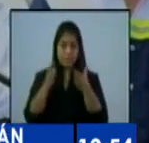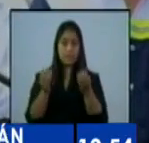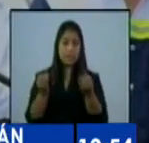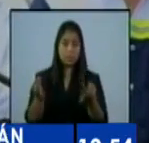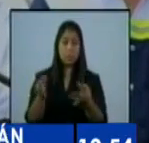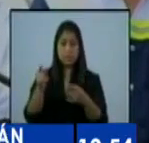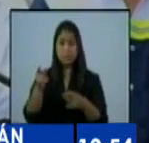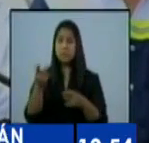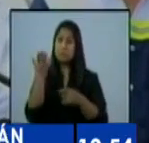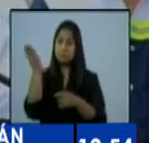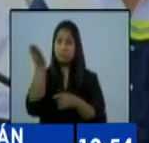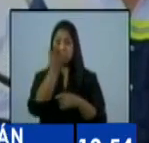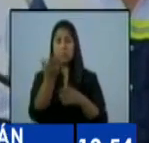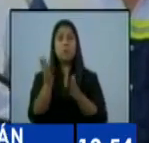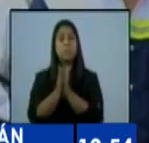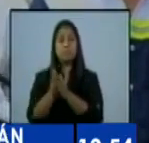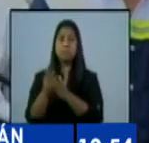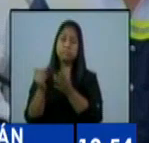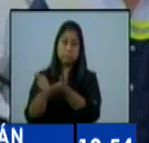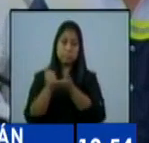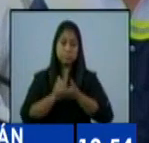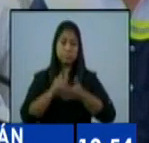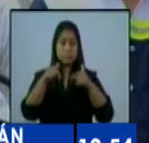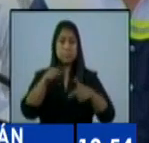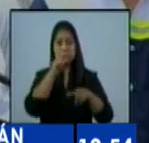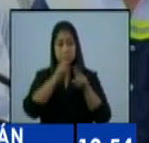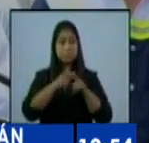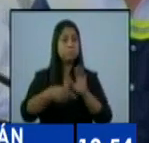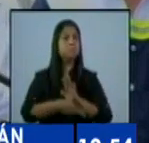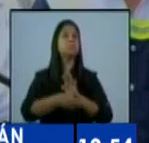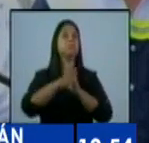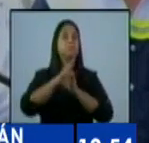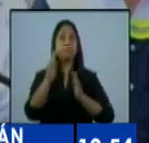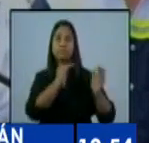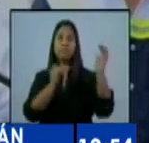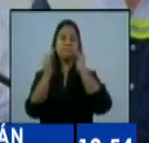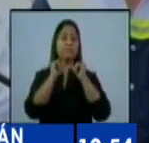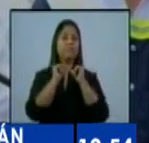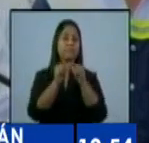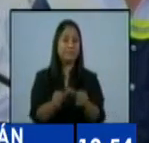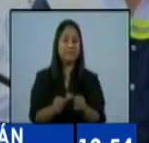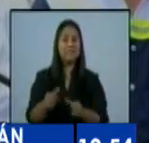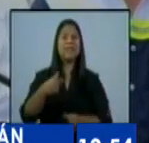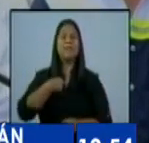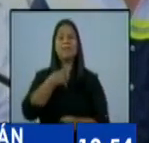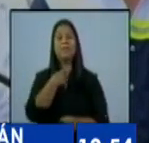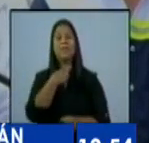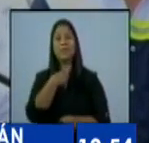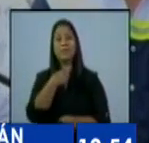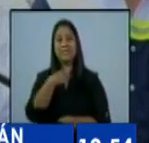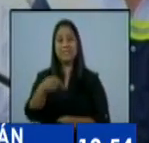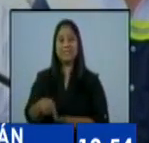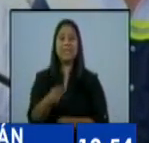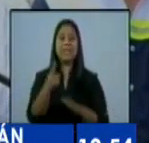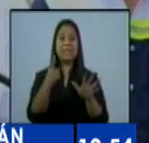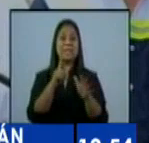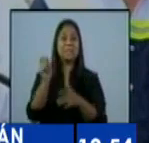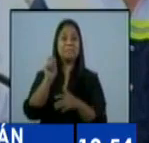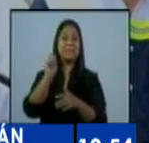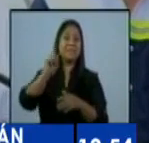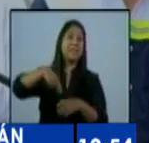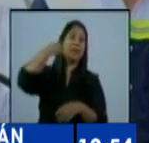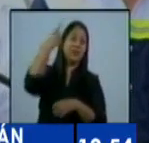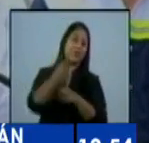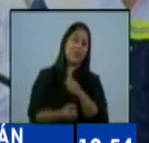retomar el hospital. Y nada me agradaría más que inaugurarlo en el primer semestre del año